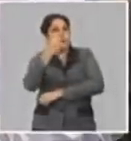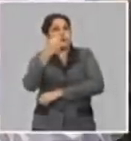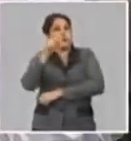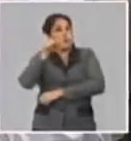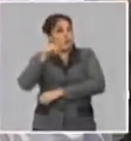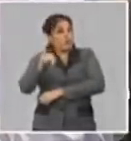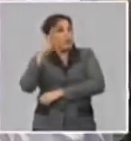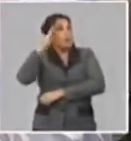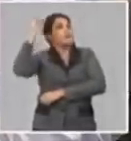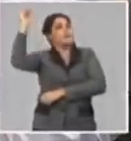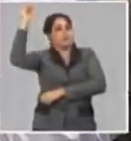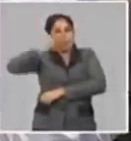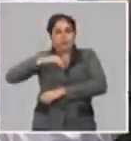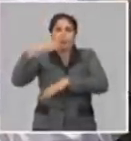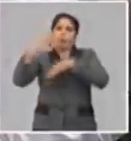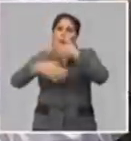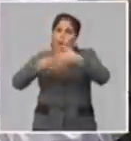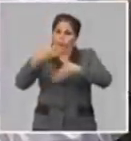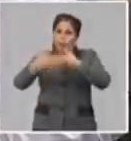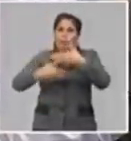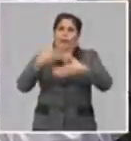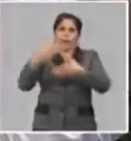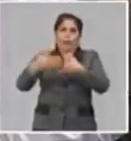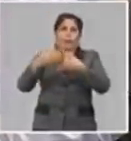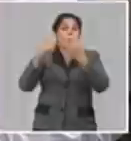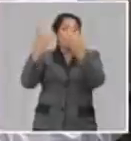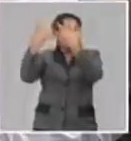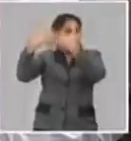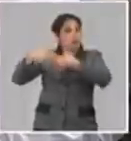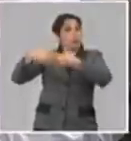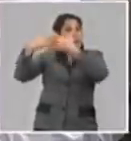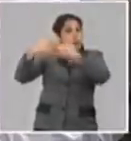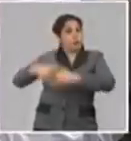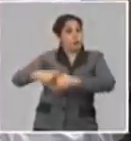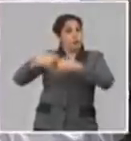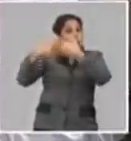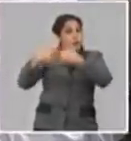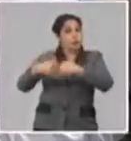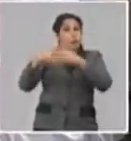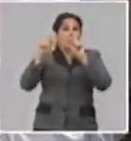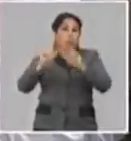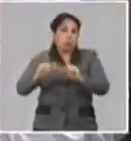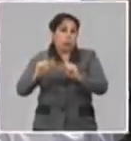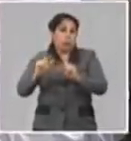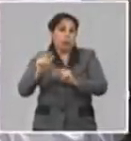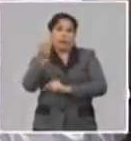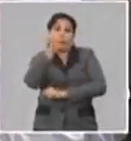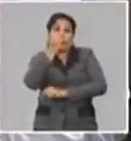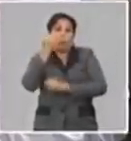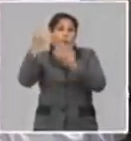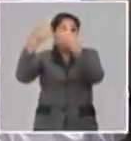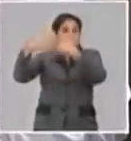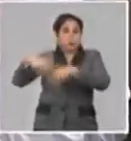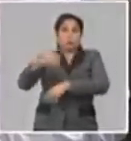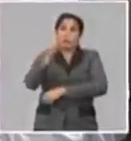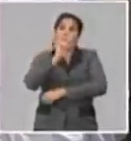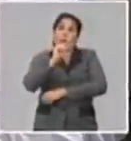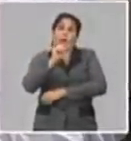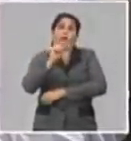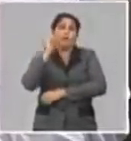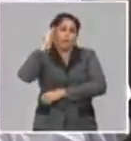partir de reconocer que los niveles productivos que estamos alcanzando son bajos, que no hay una